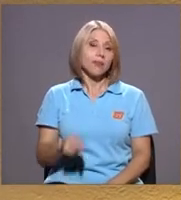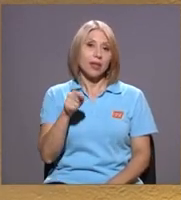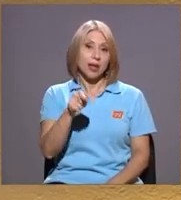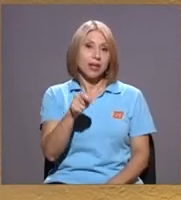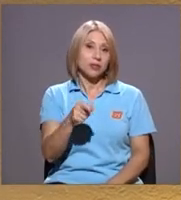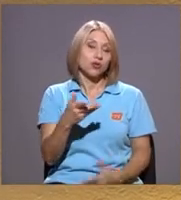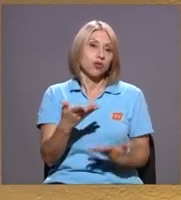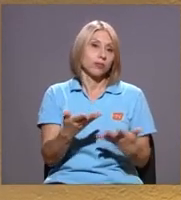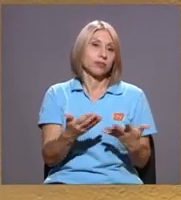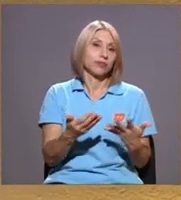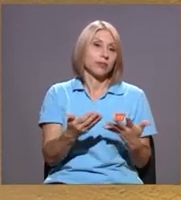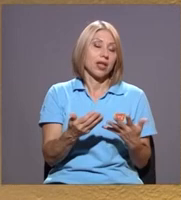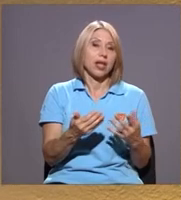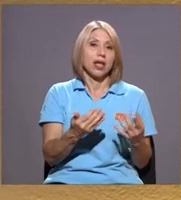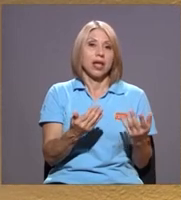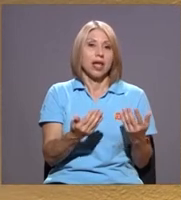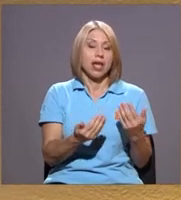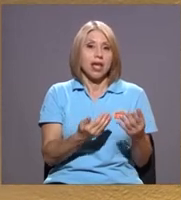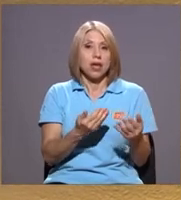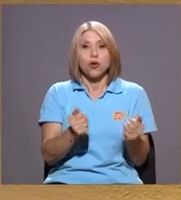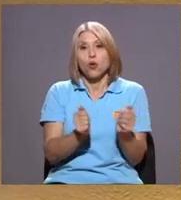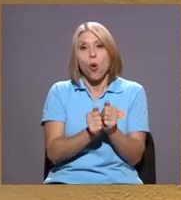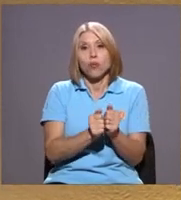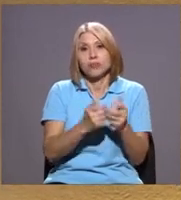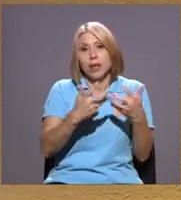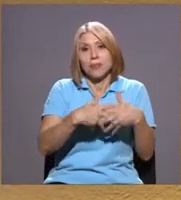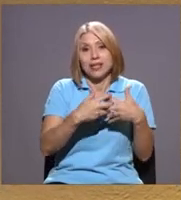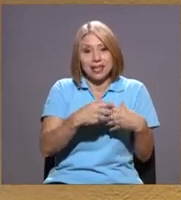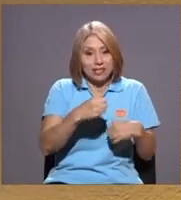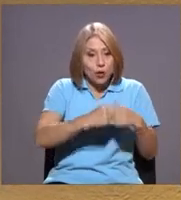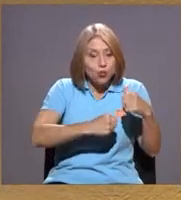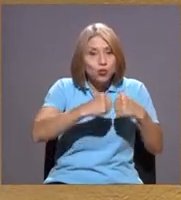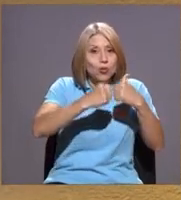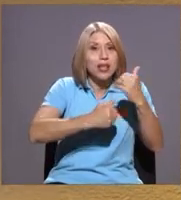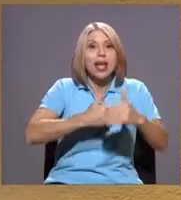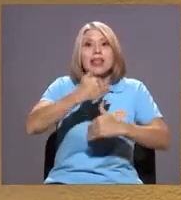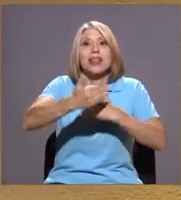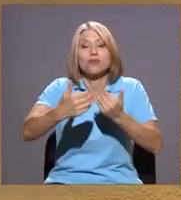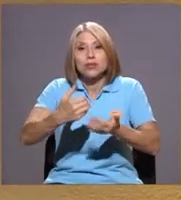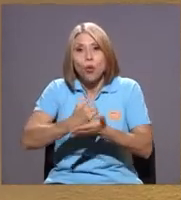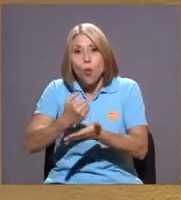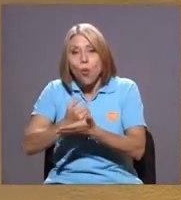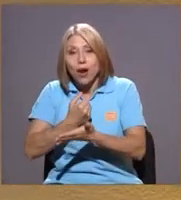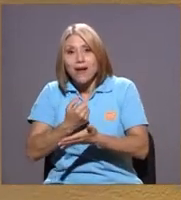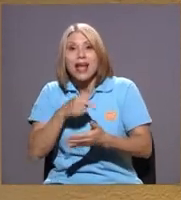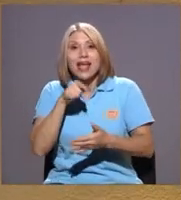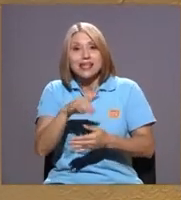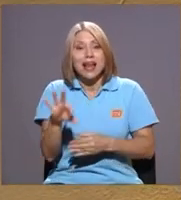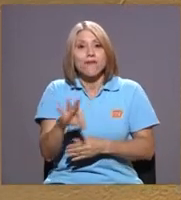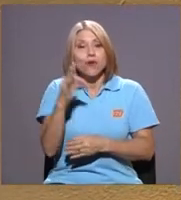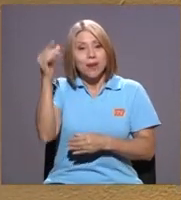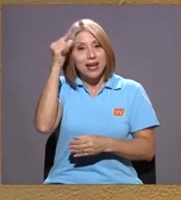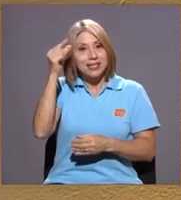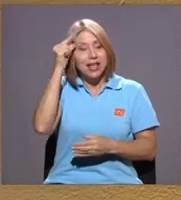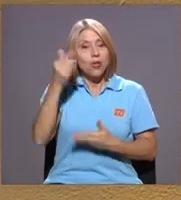concesionada una y la otra no, era la forma en que el Estado le contribuye a la sociedad.